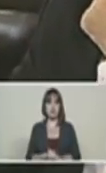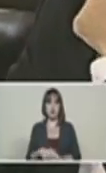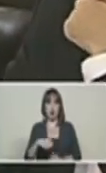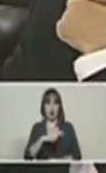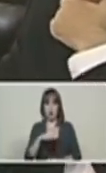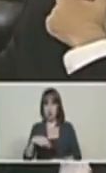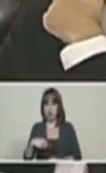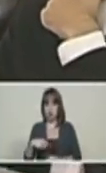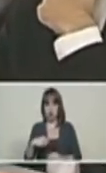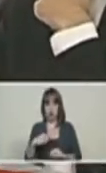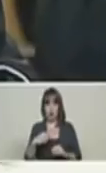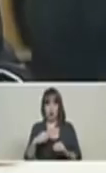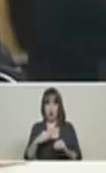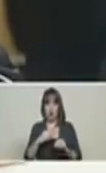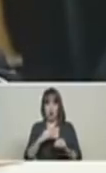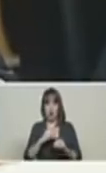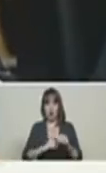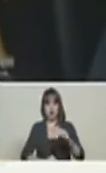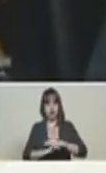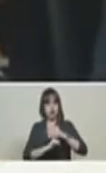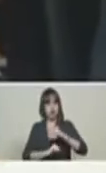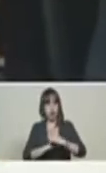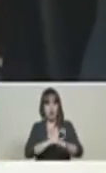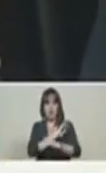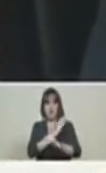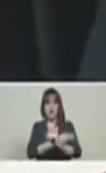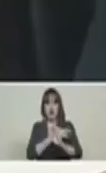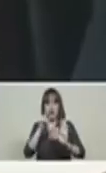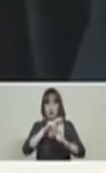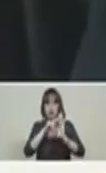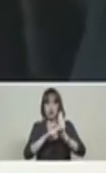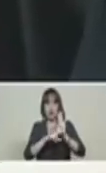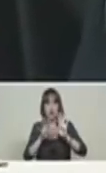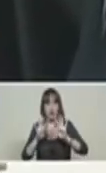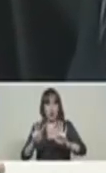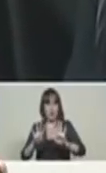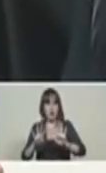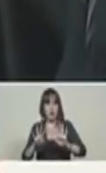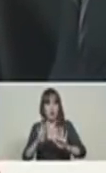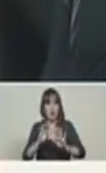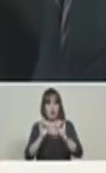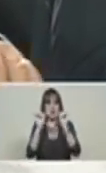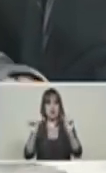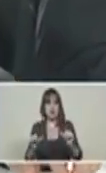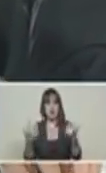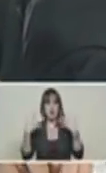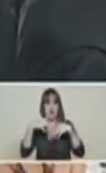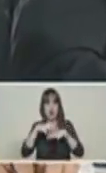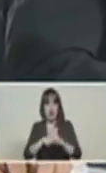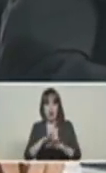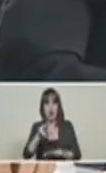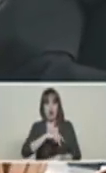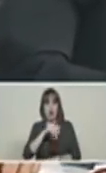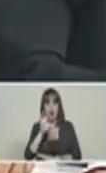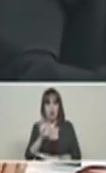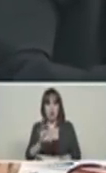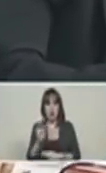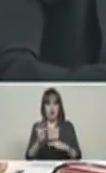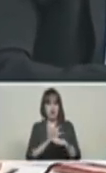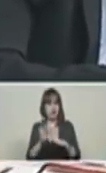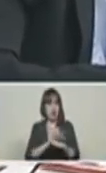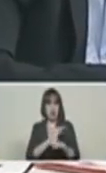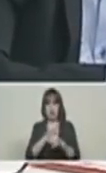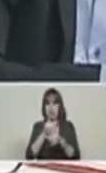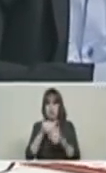fortaleciendo el sistema de protección, la novena línea, el sistema de protección integral. El carnet de la patria ha funcionado a